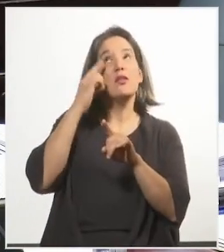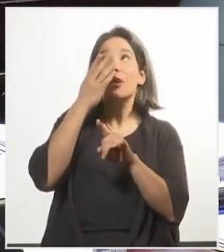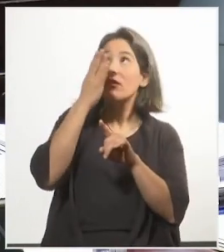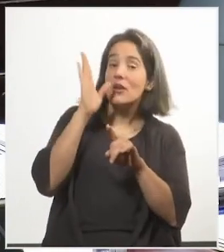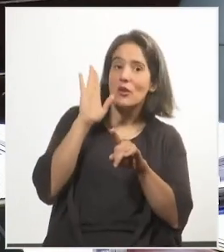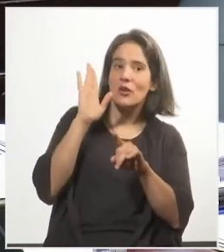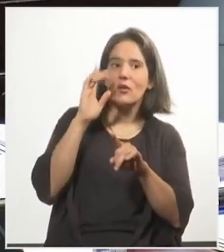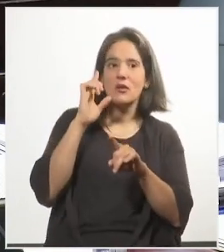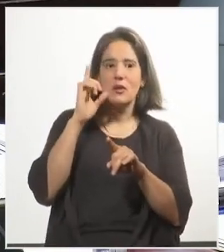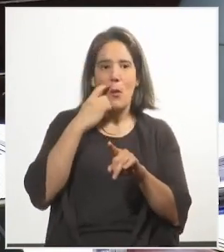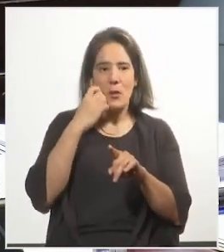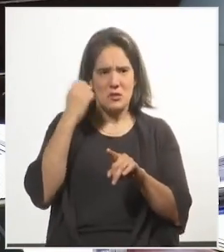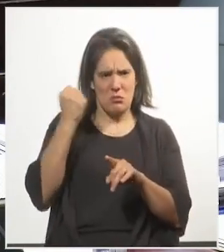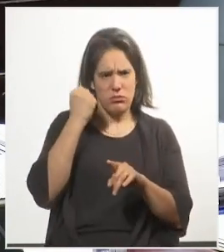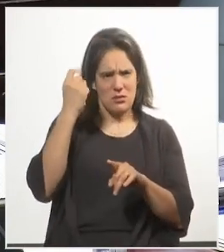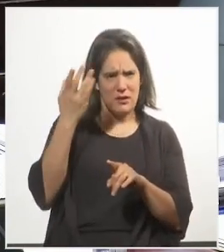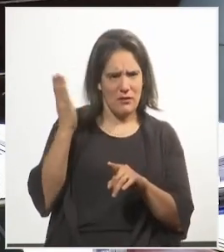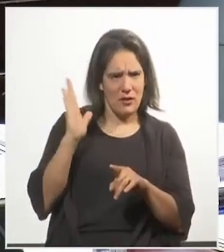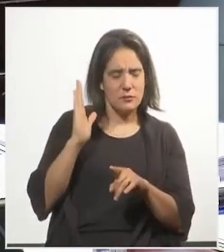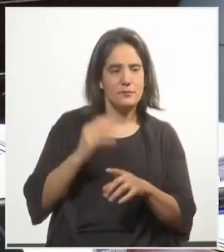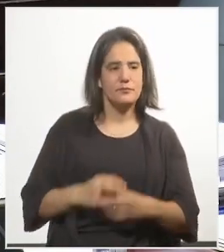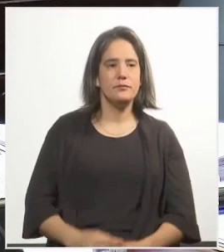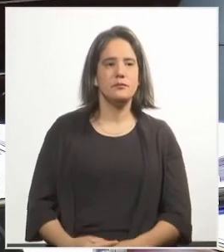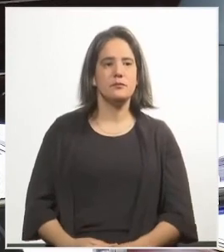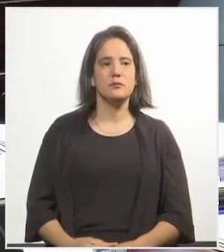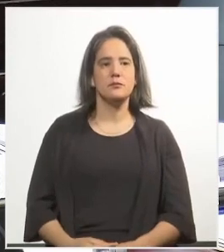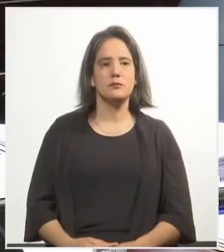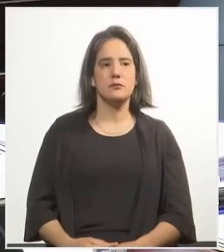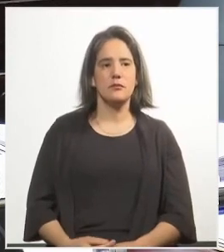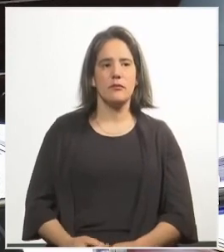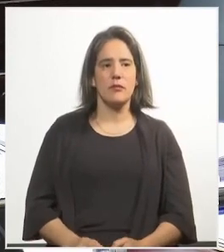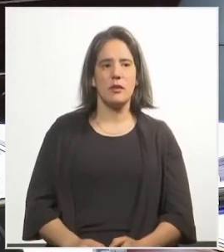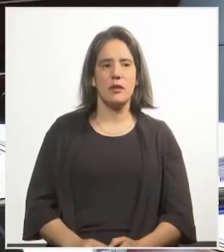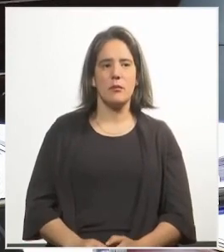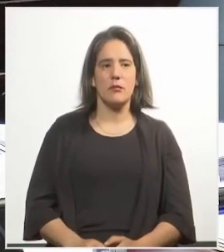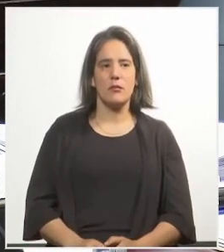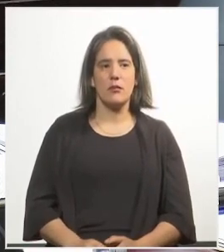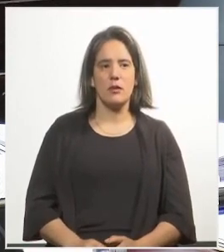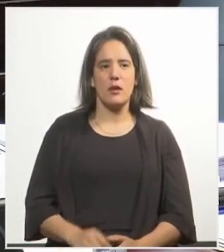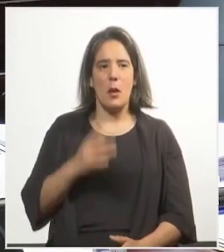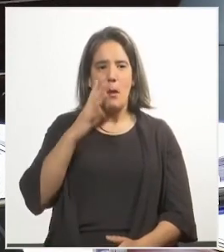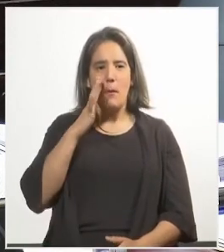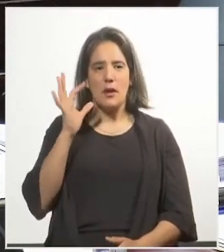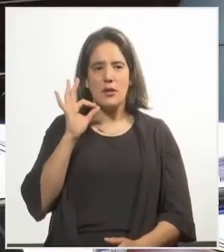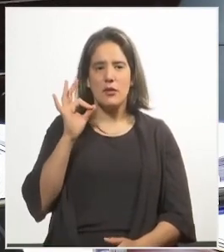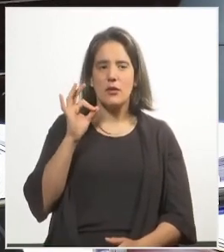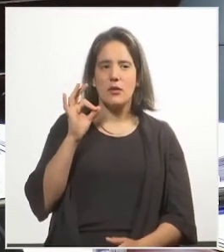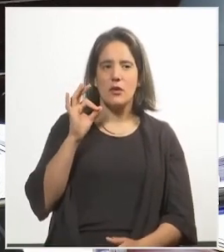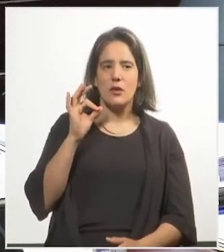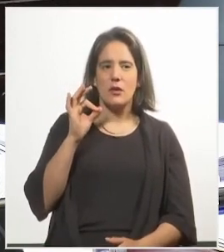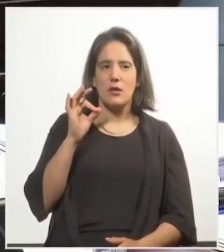grandes personajes que tenemos aquí presentes, Frangini y González Lapeyre, perdónenme que yo